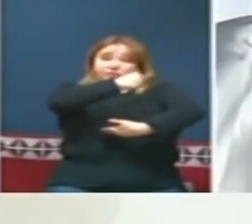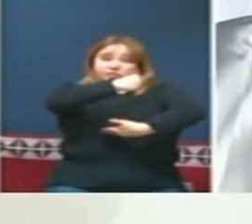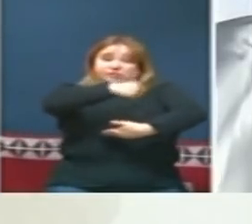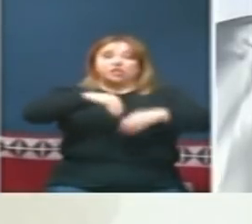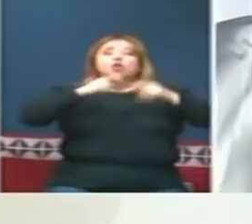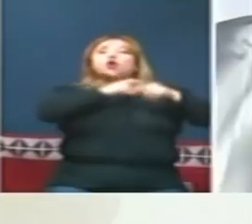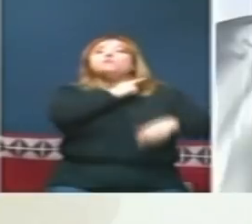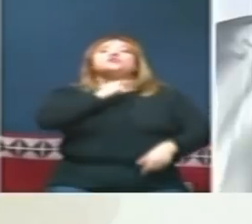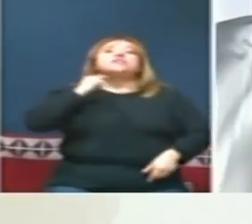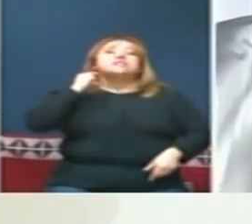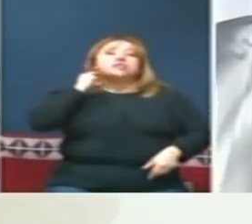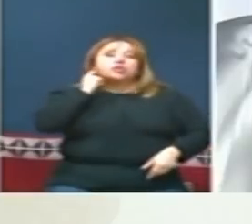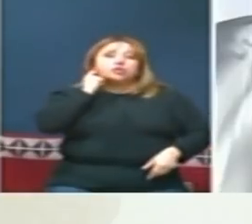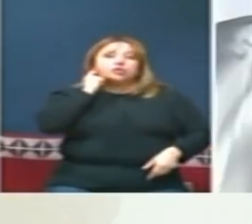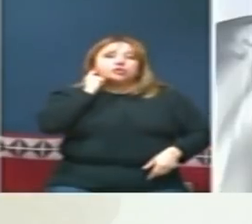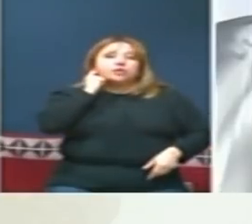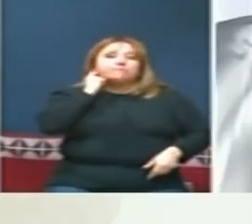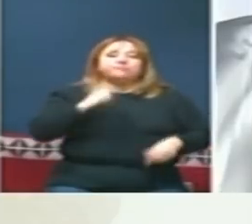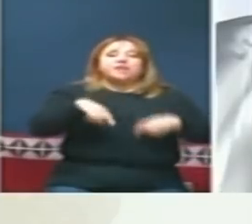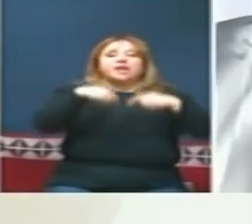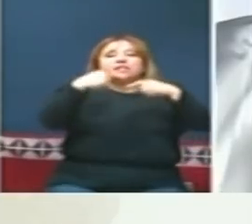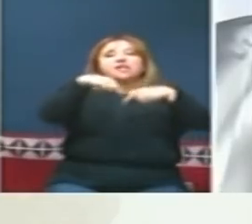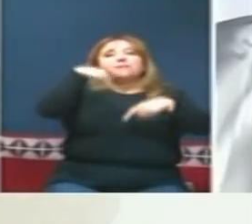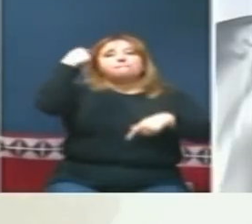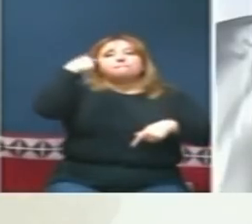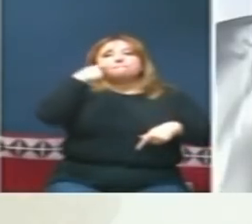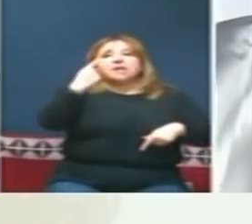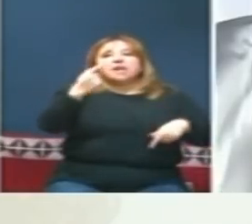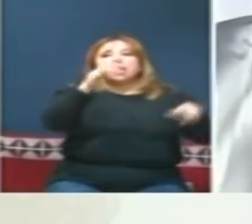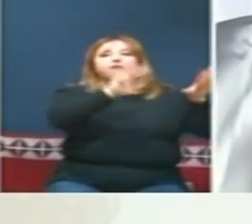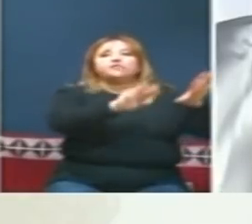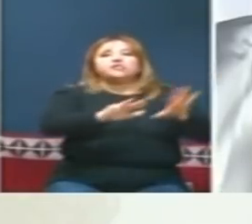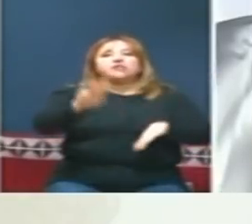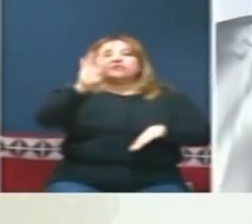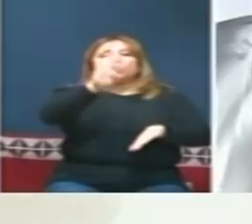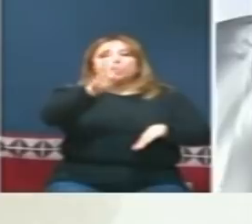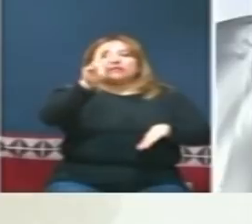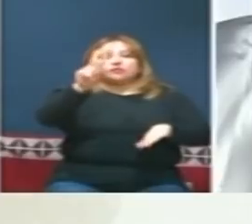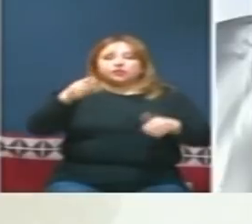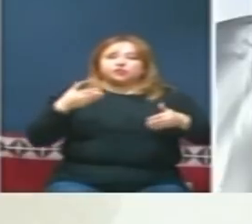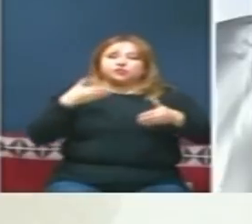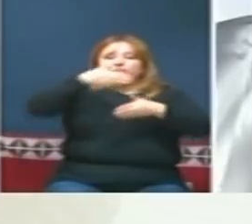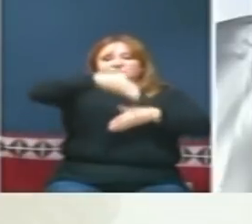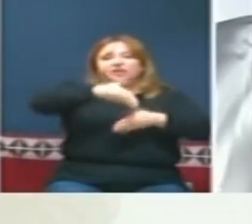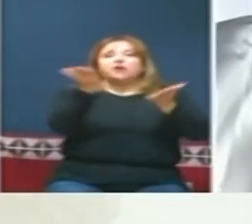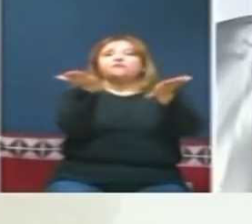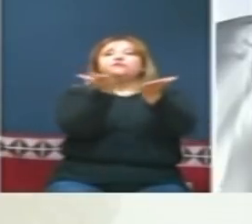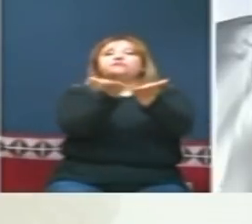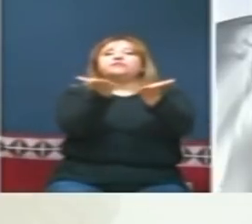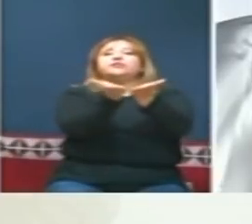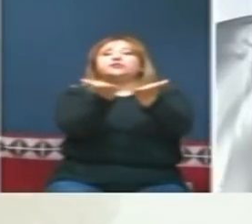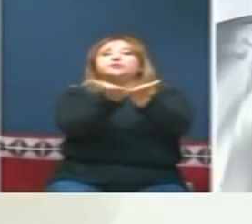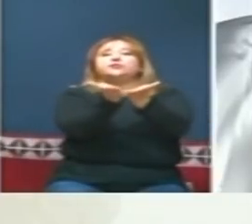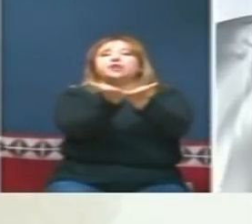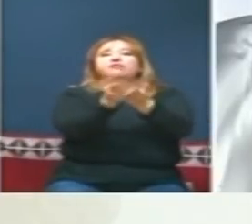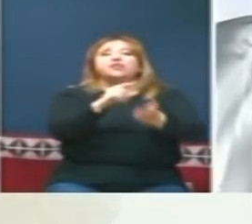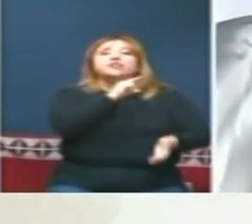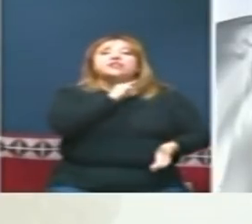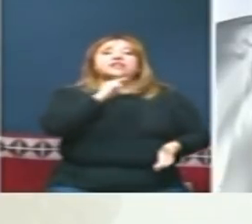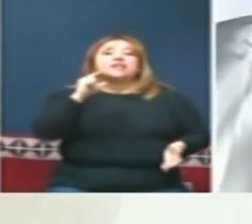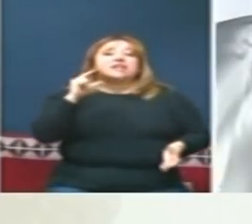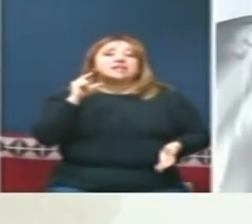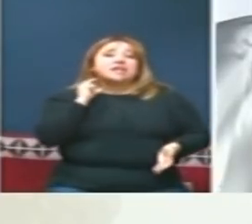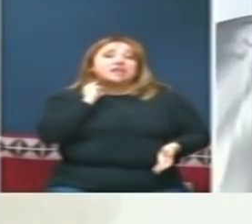sucesivo. En 1942 entró en el seminario menor de Saint-Charles, en